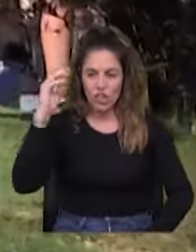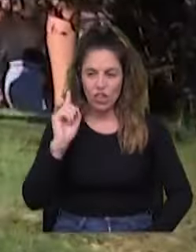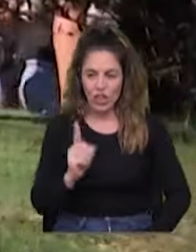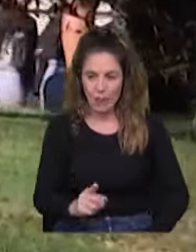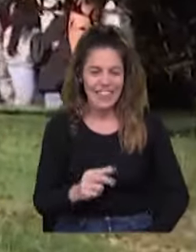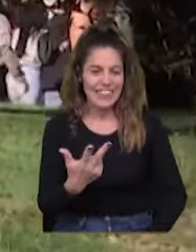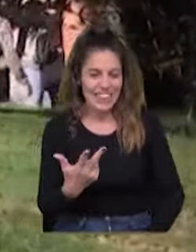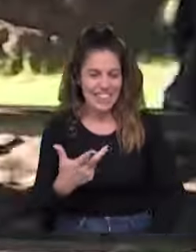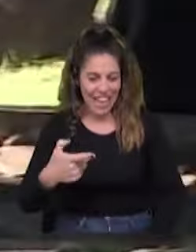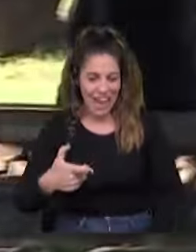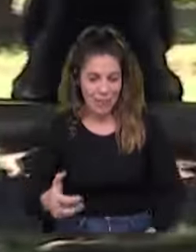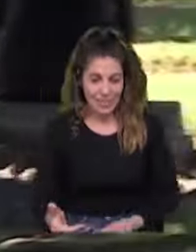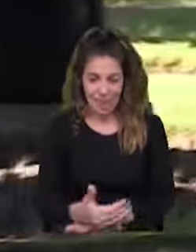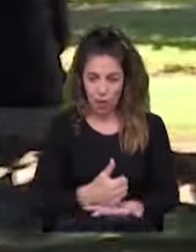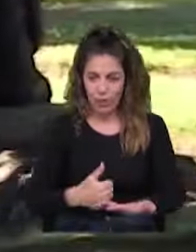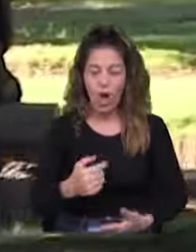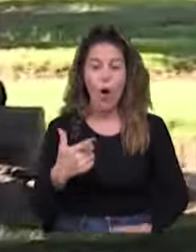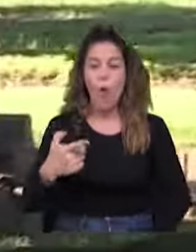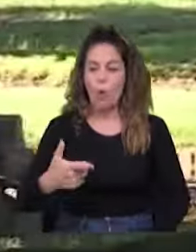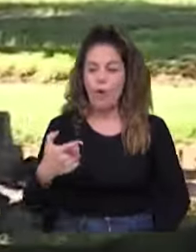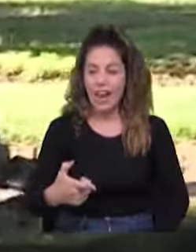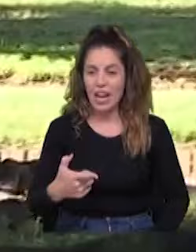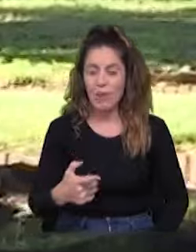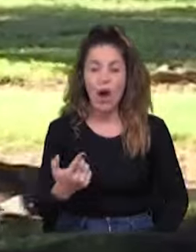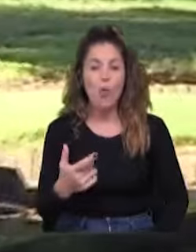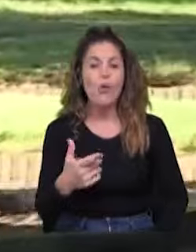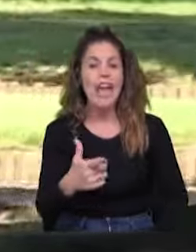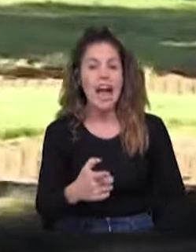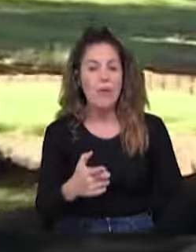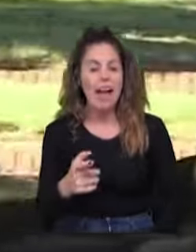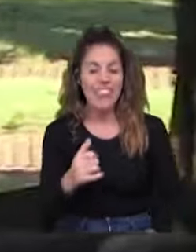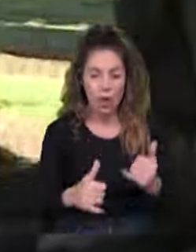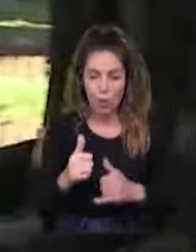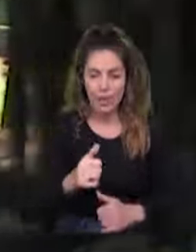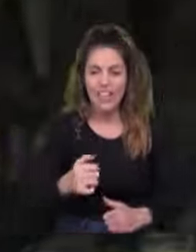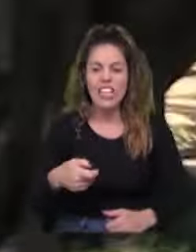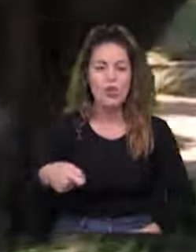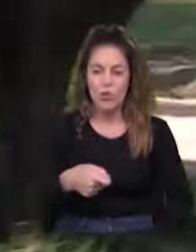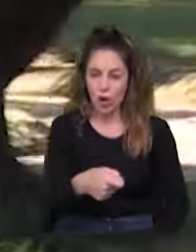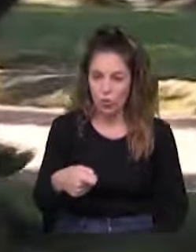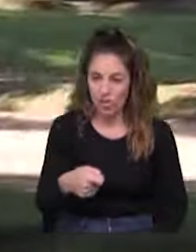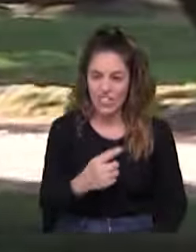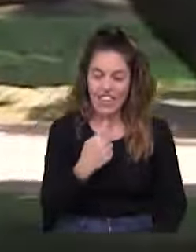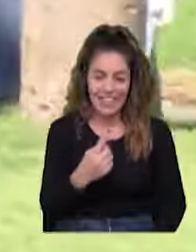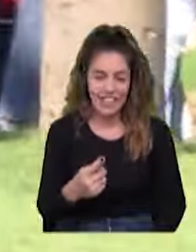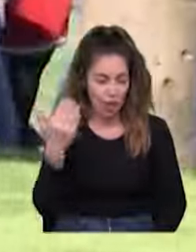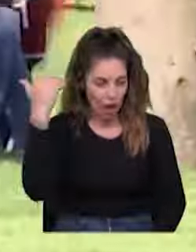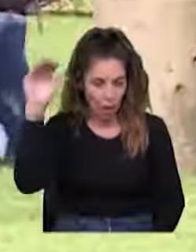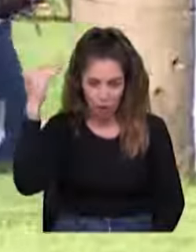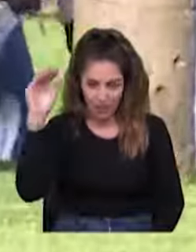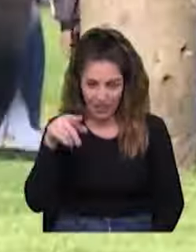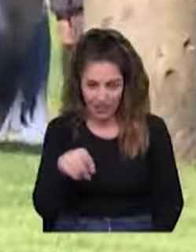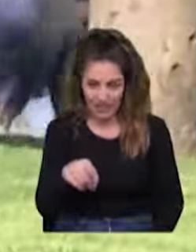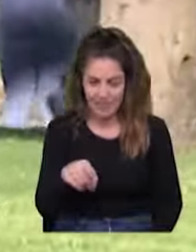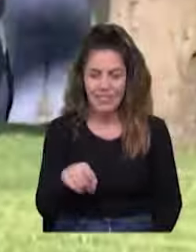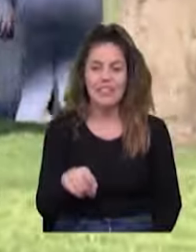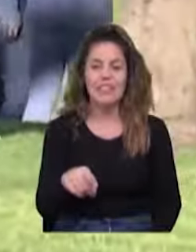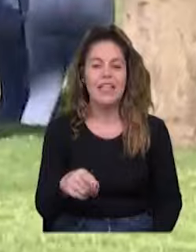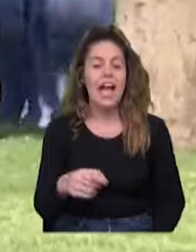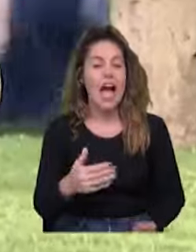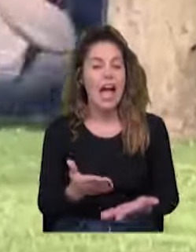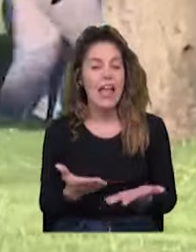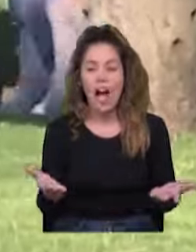tres armas incautadas un arma de fuego una de juguete y un arma blanca dijeron las autoridades hace minutos nada más eh Hasta el